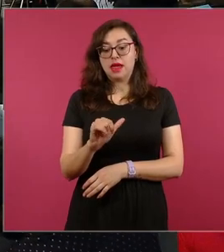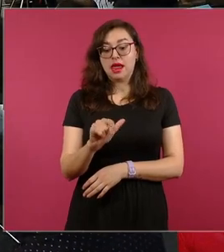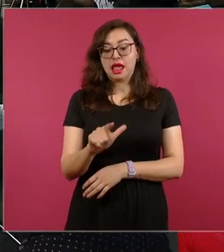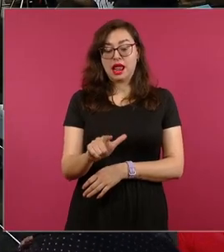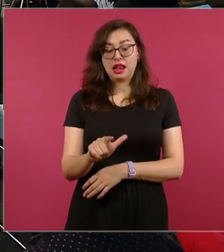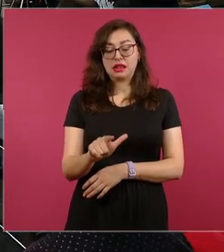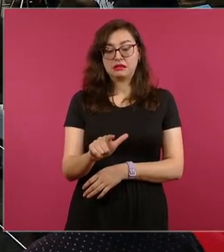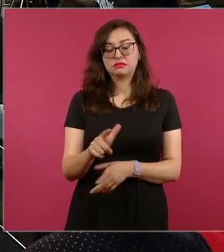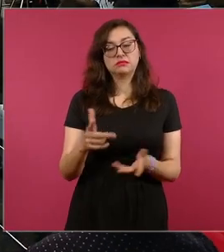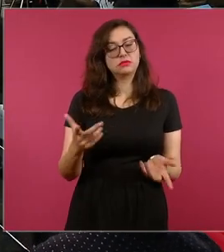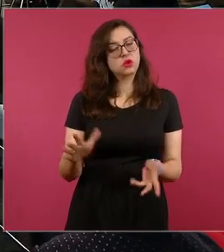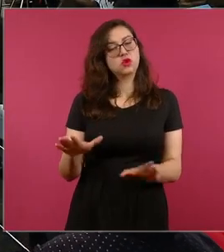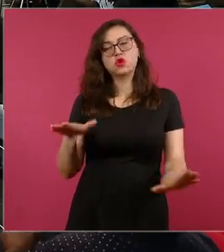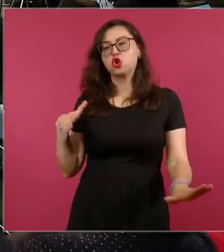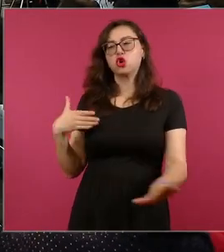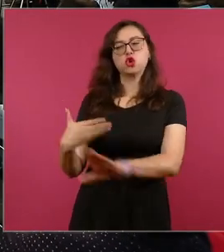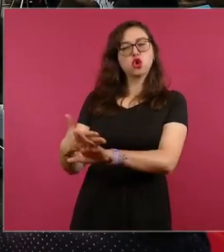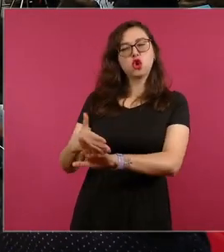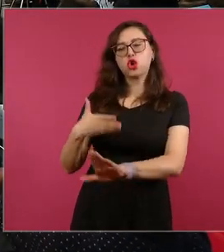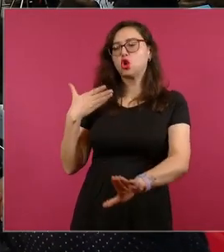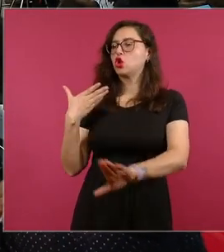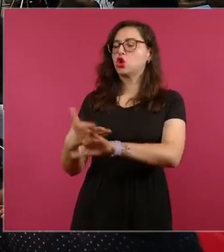Se afectó mucho a los jóvenes